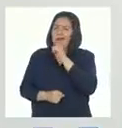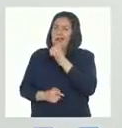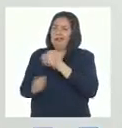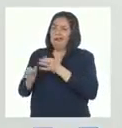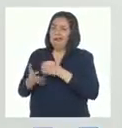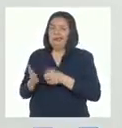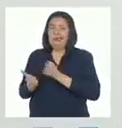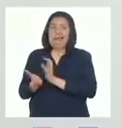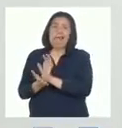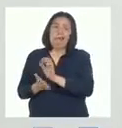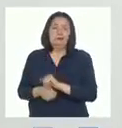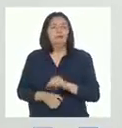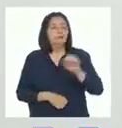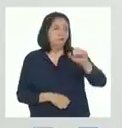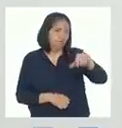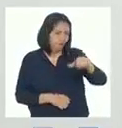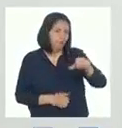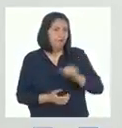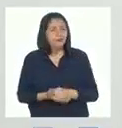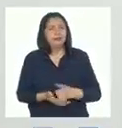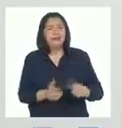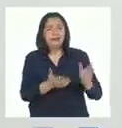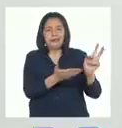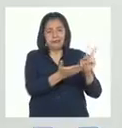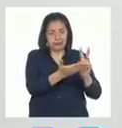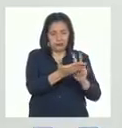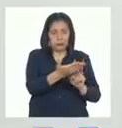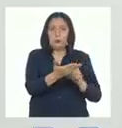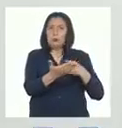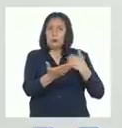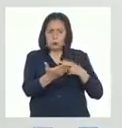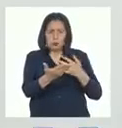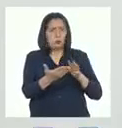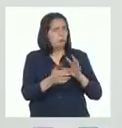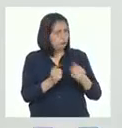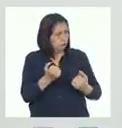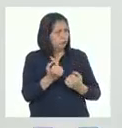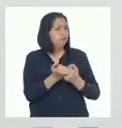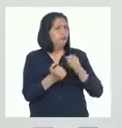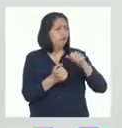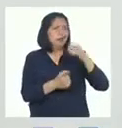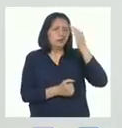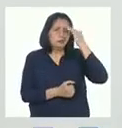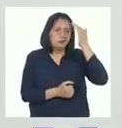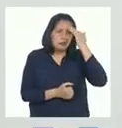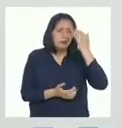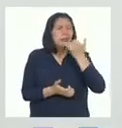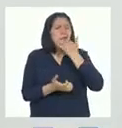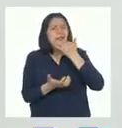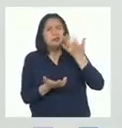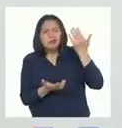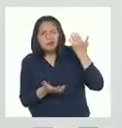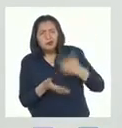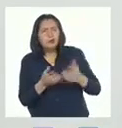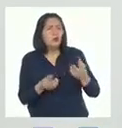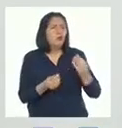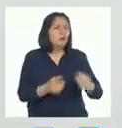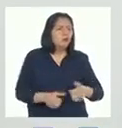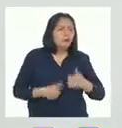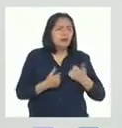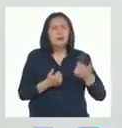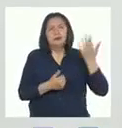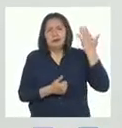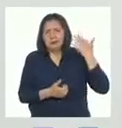y la discriminación. Sí, Patricia, la literatura puede ser un gran aporte para conocer eventos y formas de vida